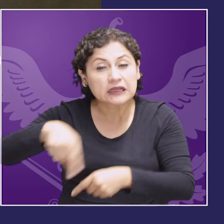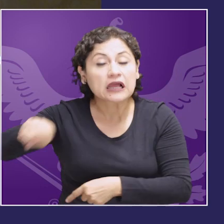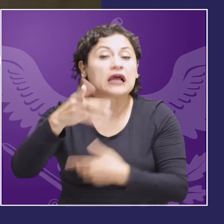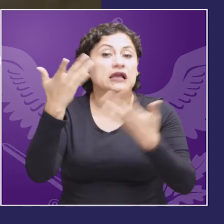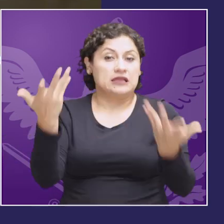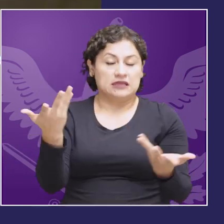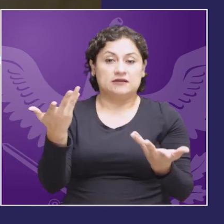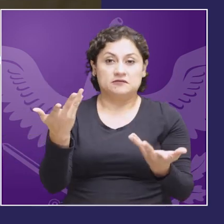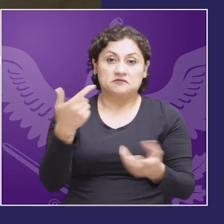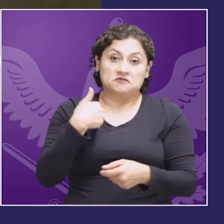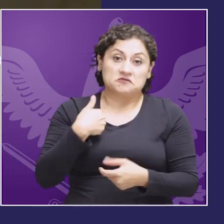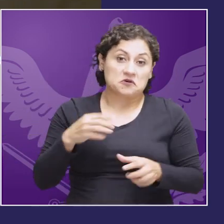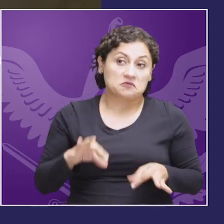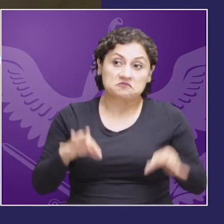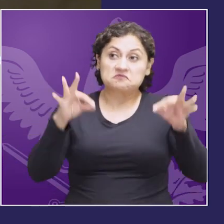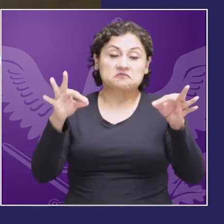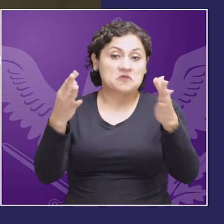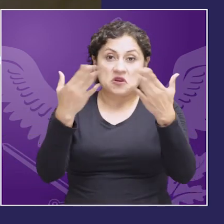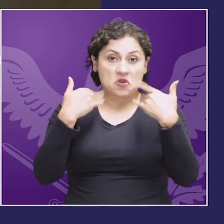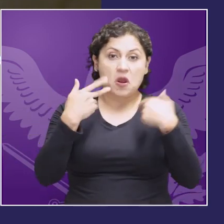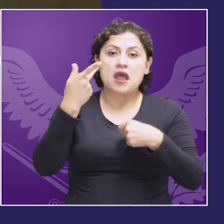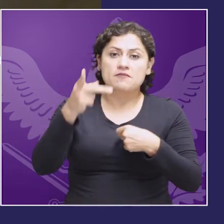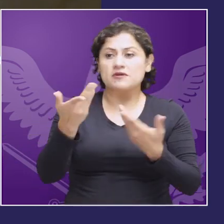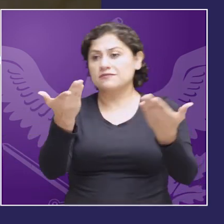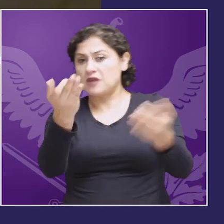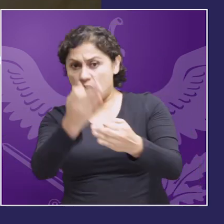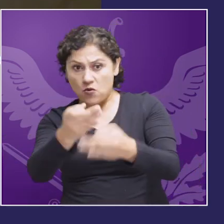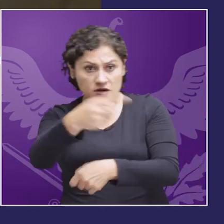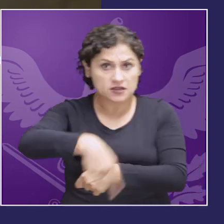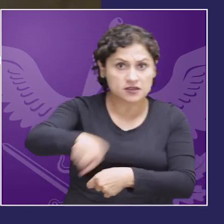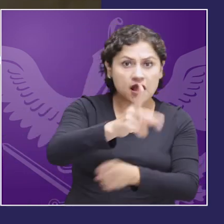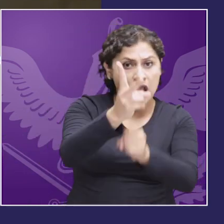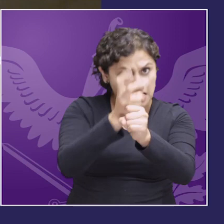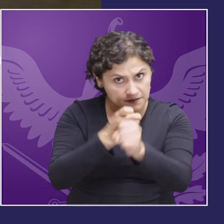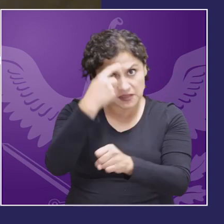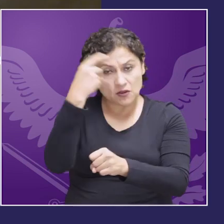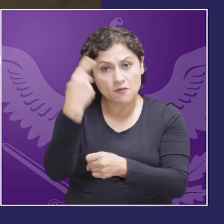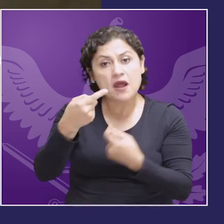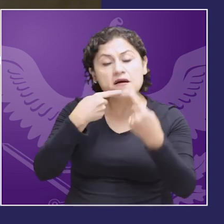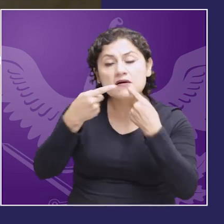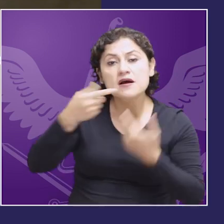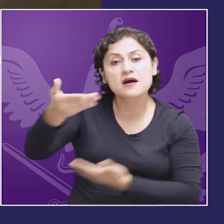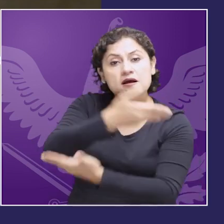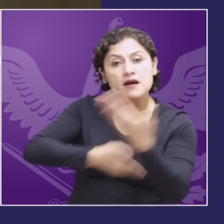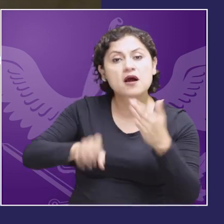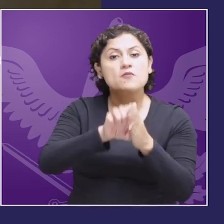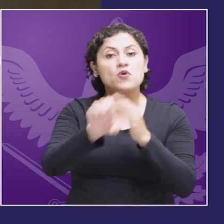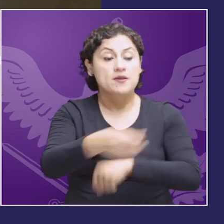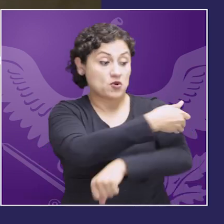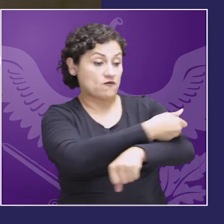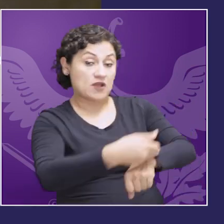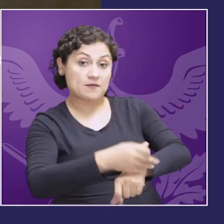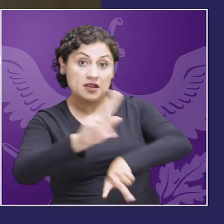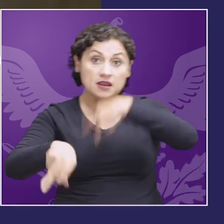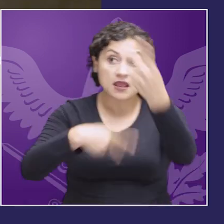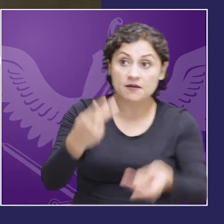ver esta realidad que para nosotros es evidente. No tengo los elementos, pero lo que sí tengo es una invitación a todos quienes estamos